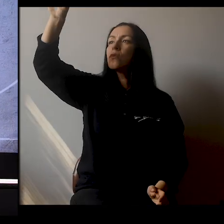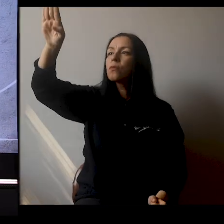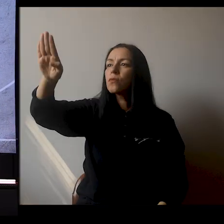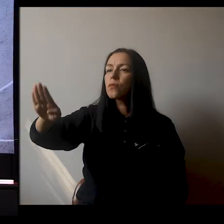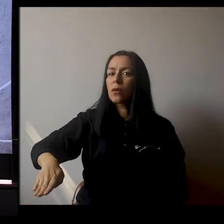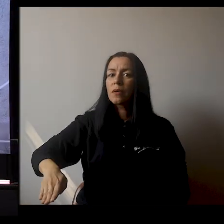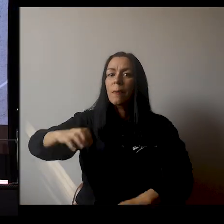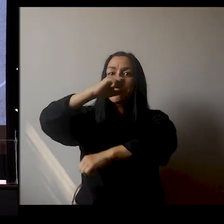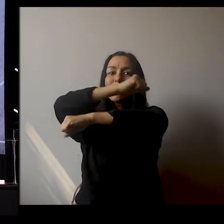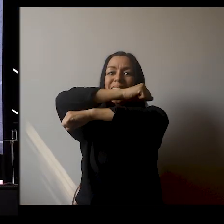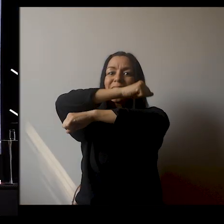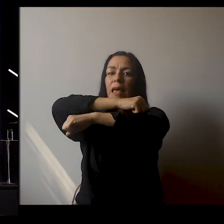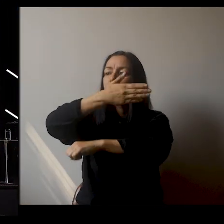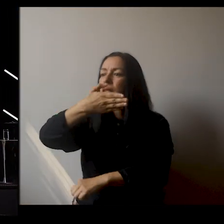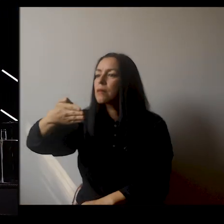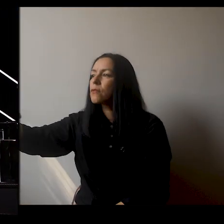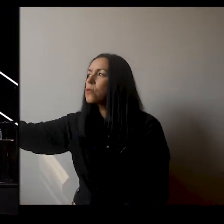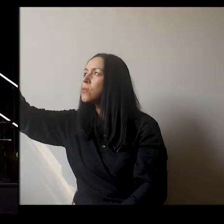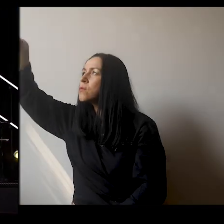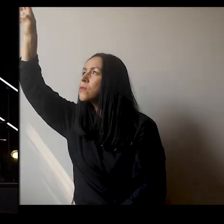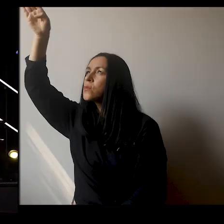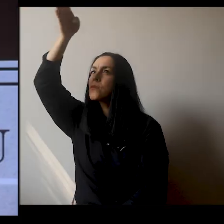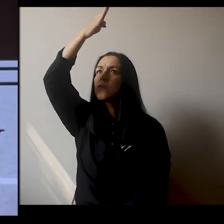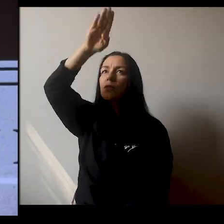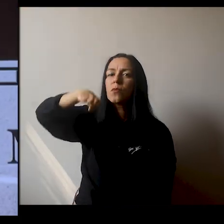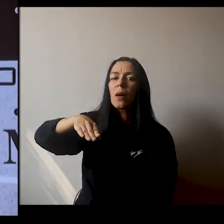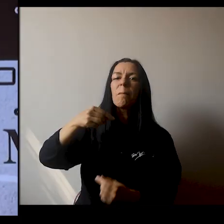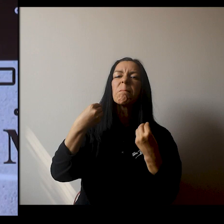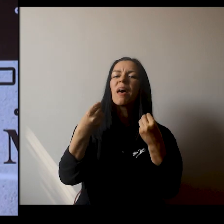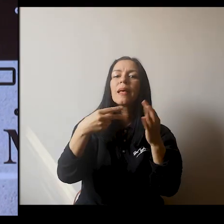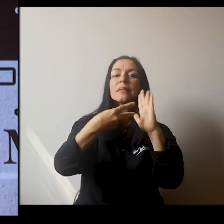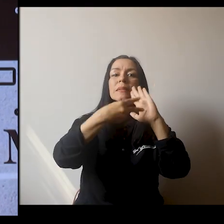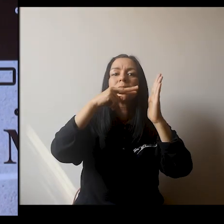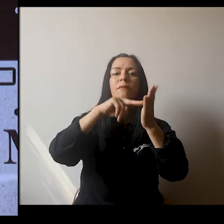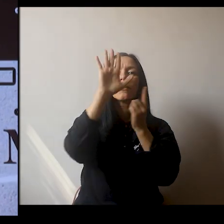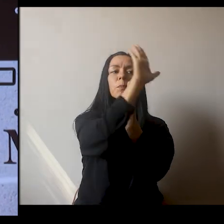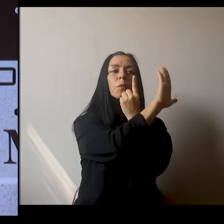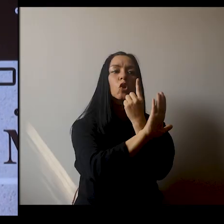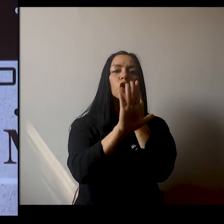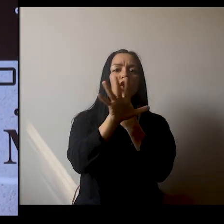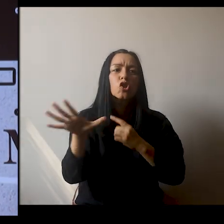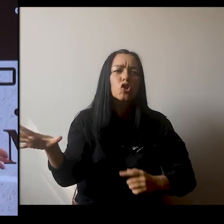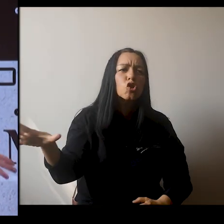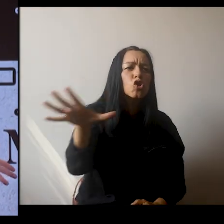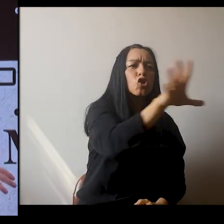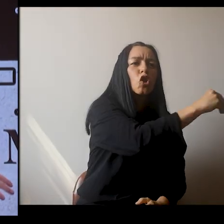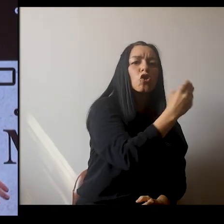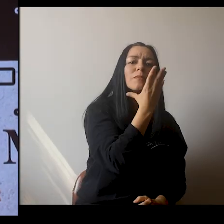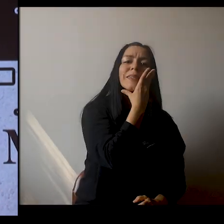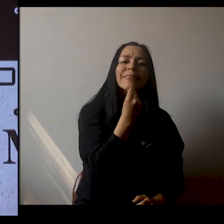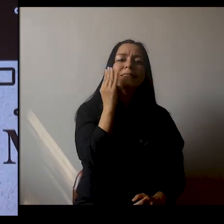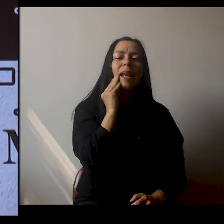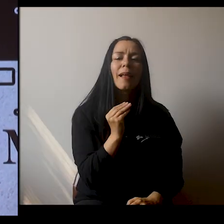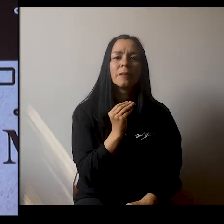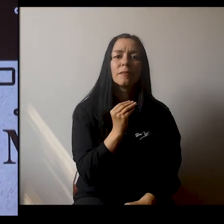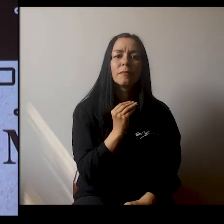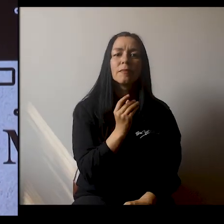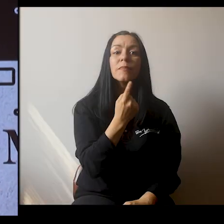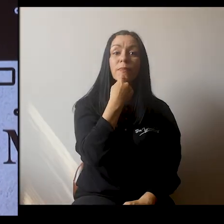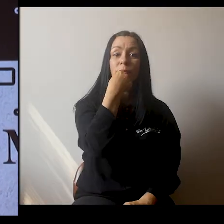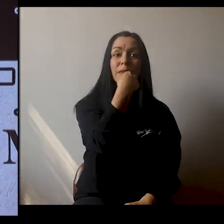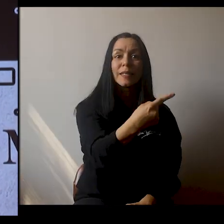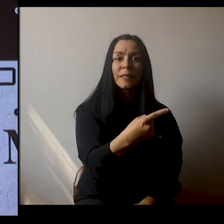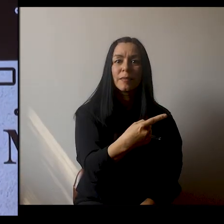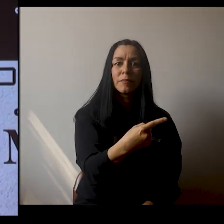en los dinteles de las puertas y de las ventanas para proteger a todos los que estaban